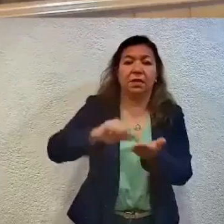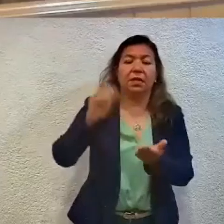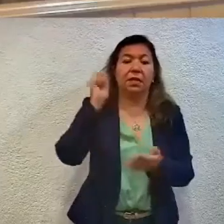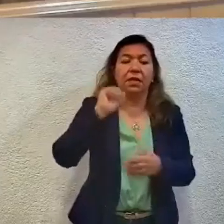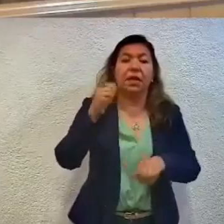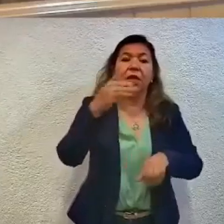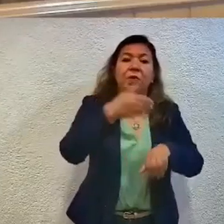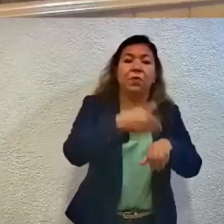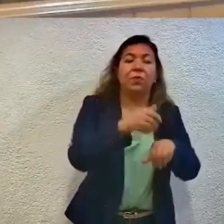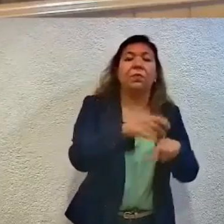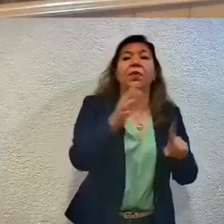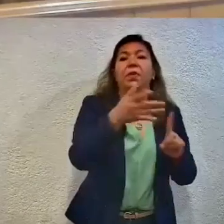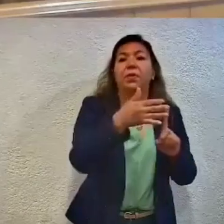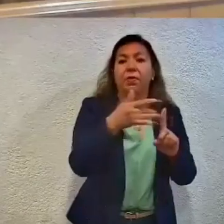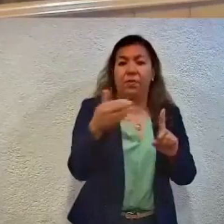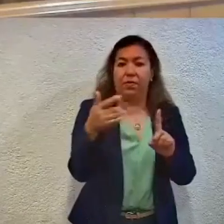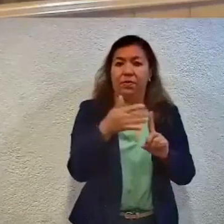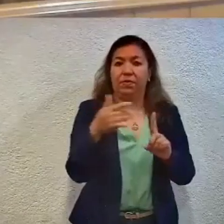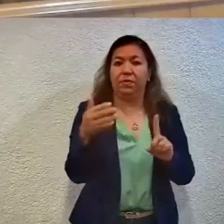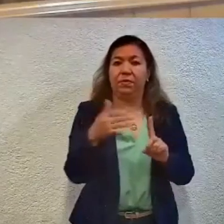Rodríguez Chinol en el expediente